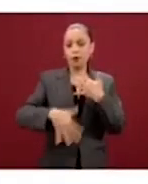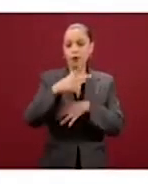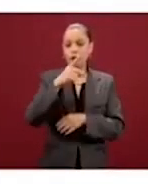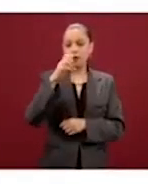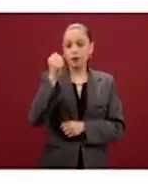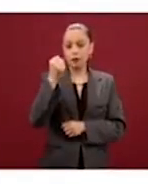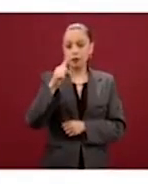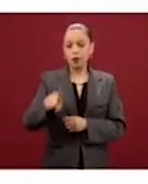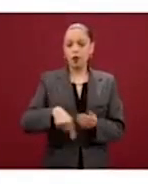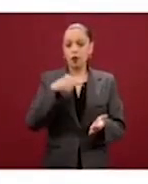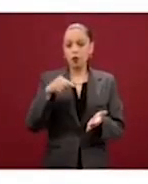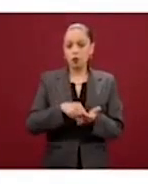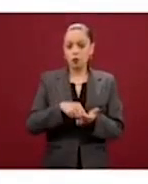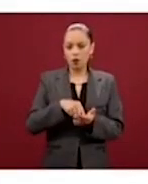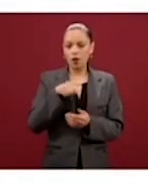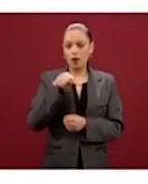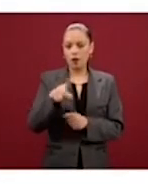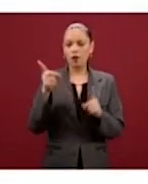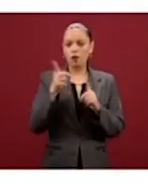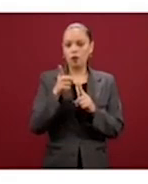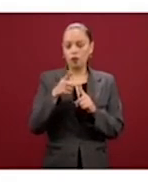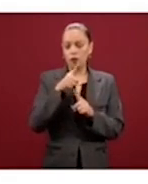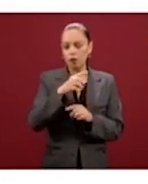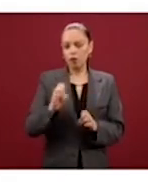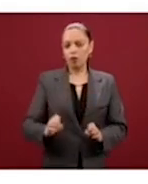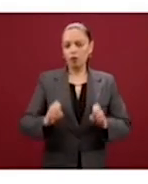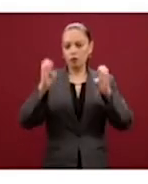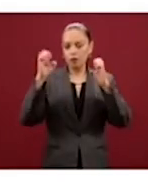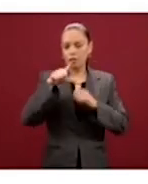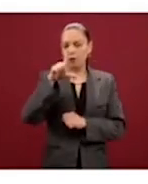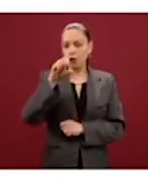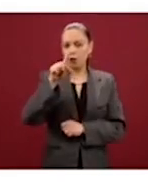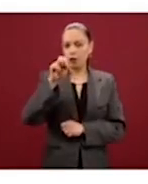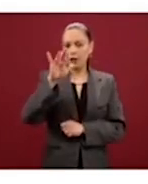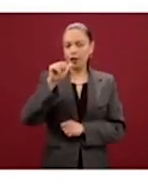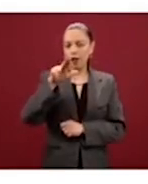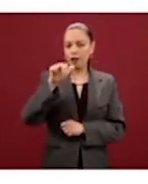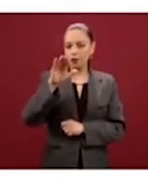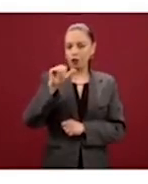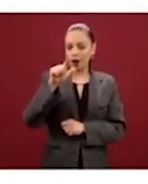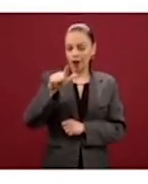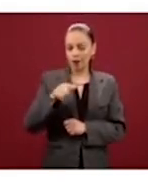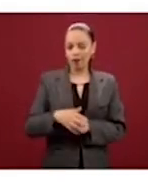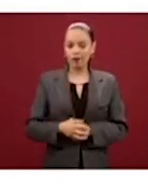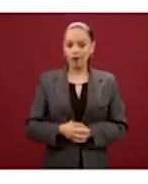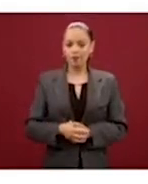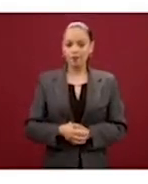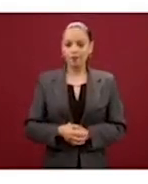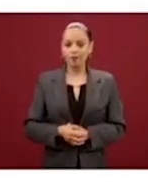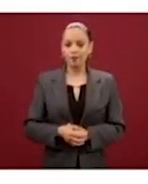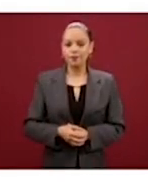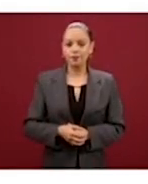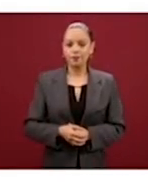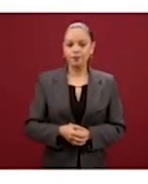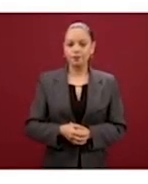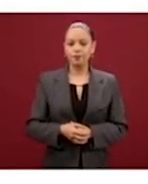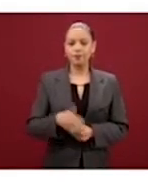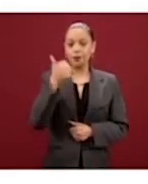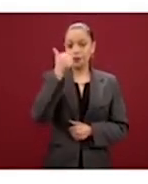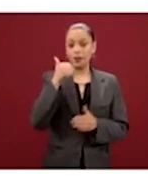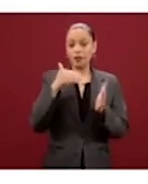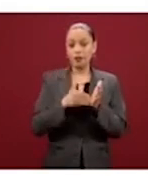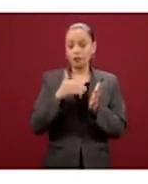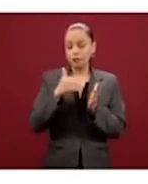hora, 16 horas en el salón de sorteos del edificio principal de la Lotería Nacional. Emisión, 6 millones